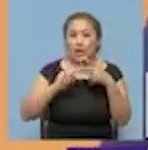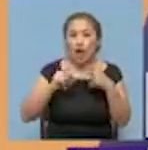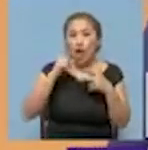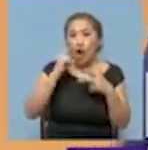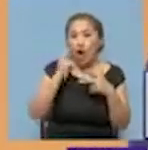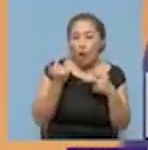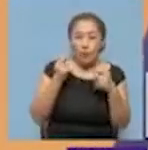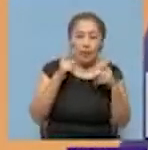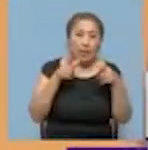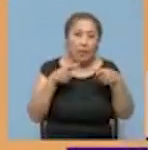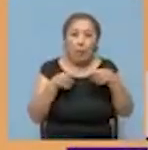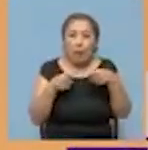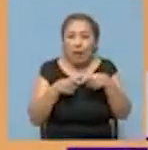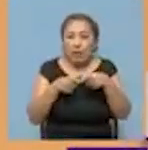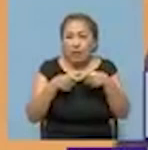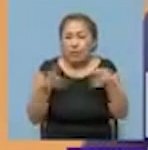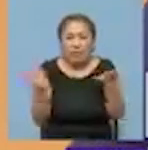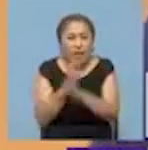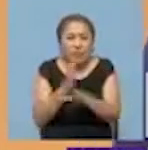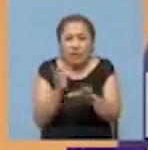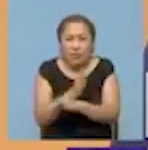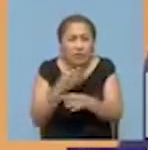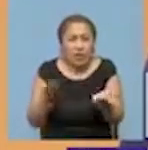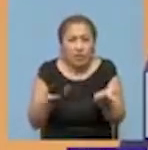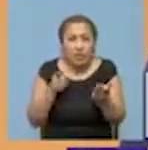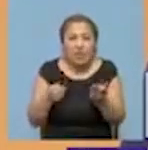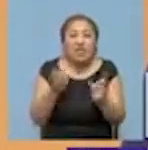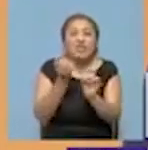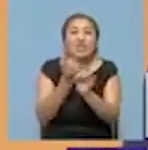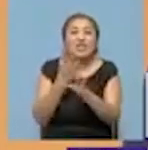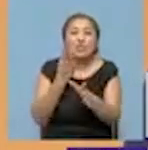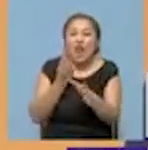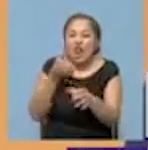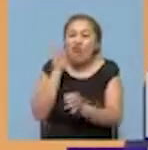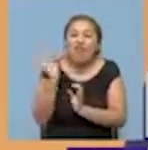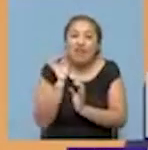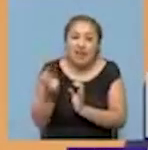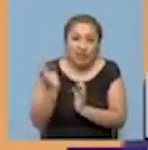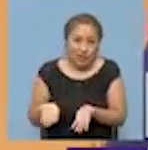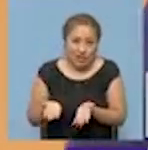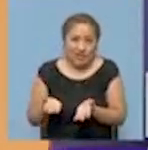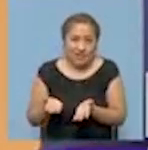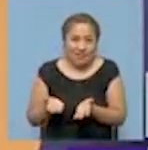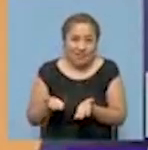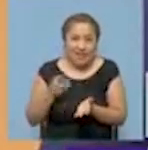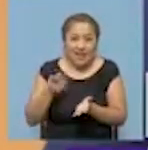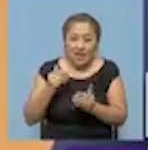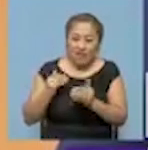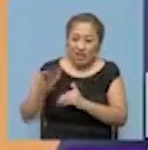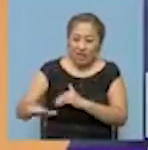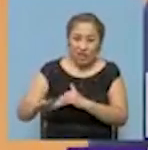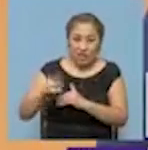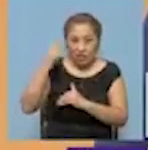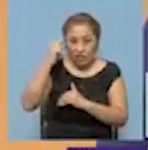vulva nenas con pene varones con vulva y eso se llama sexualidad forzada en términos demográficos y vas llevando los